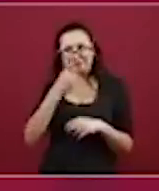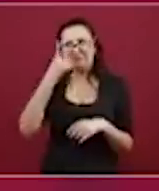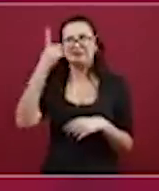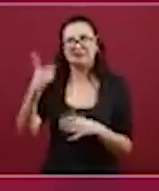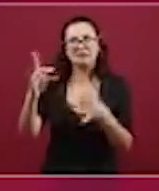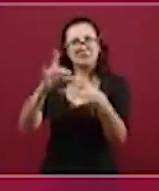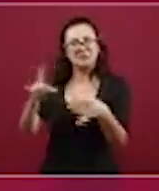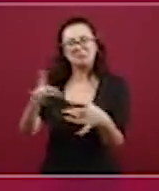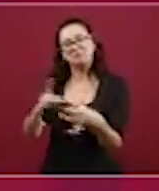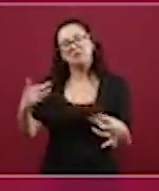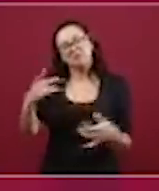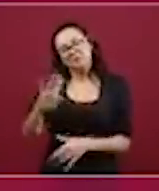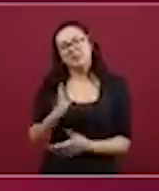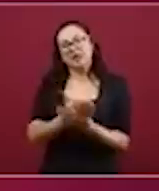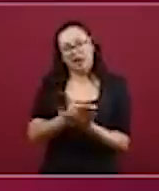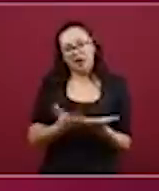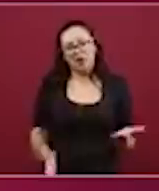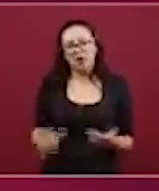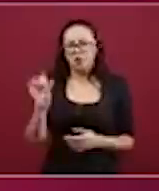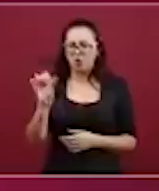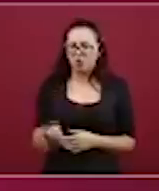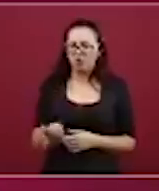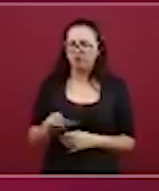ver, ¿cómo que